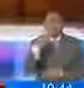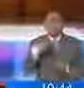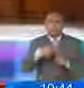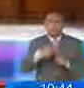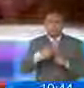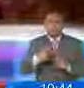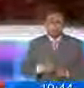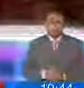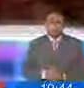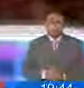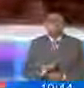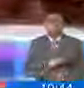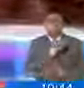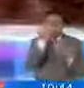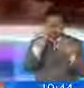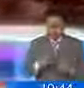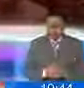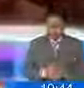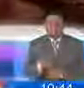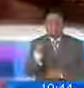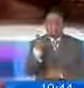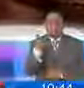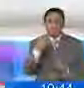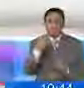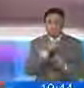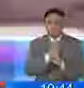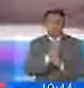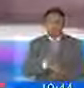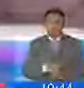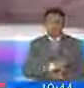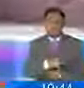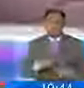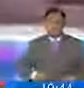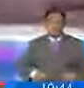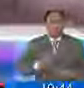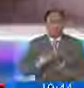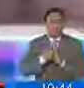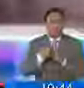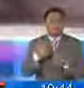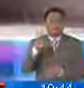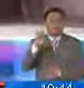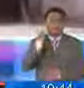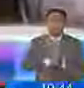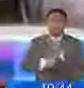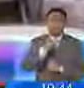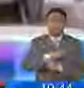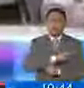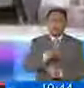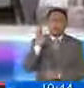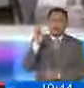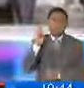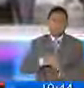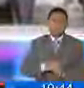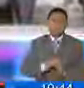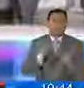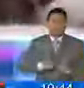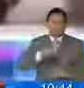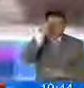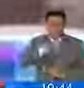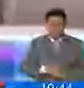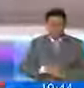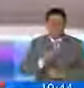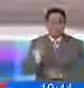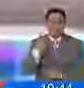mañana y finalizan casi a las 11 de la noche. Su vida cambió hace 8 años, cuando con su esposo decidieron tener un segundo